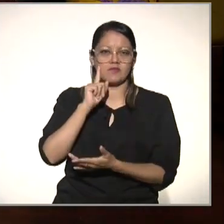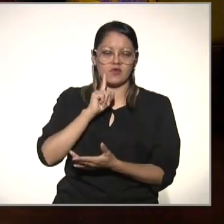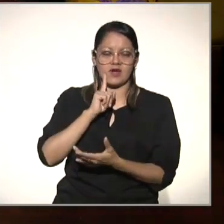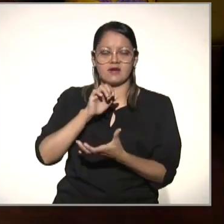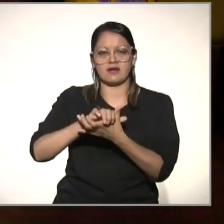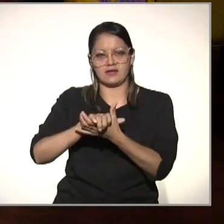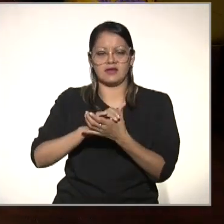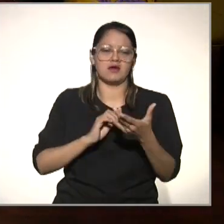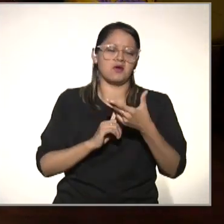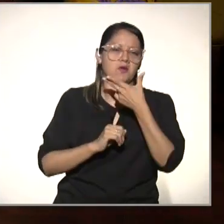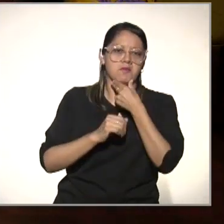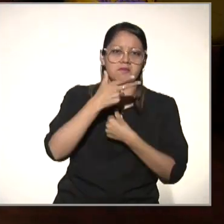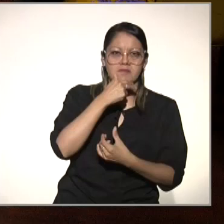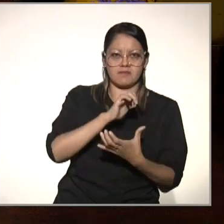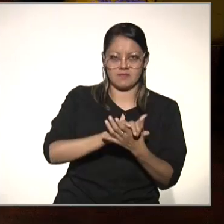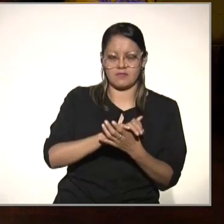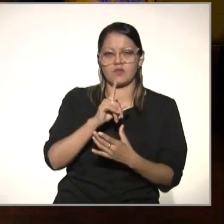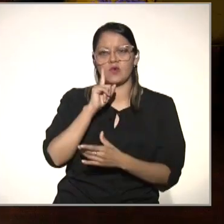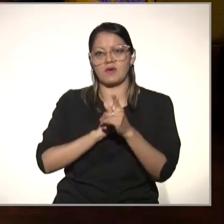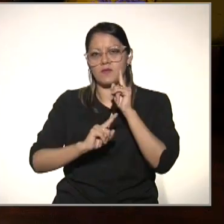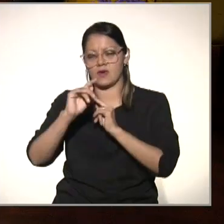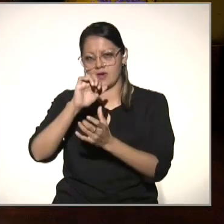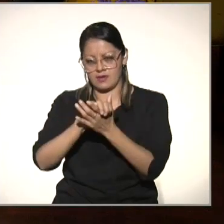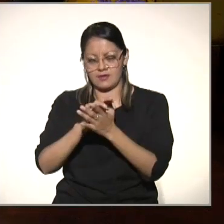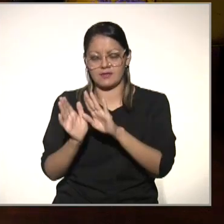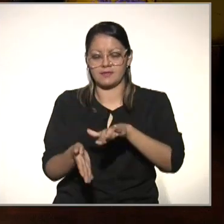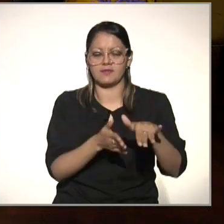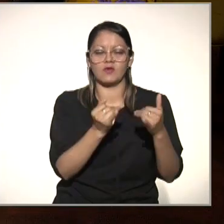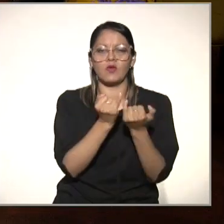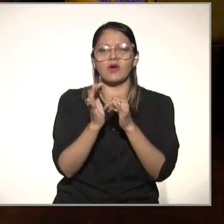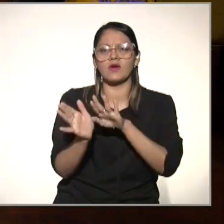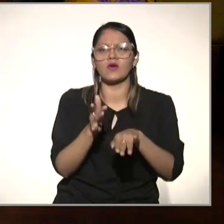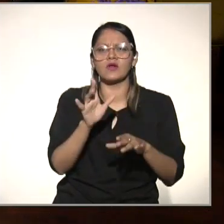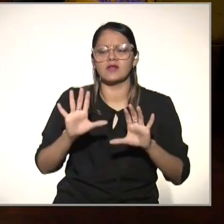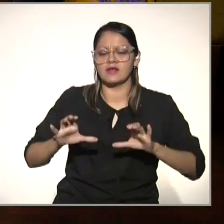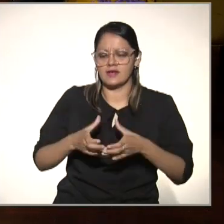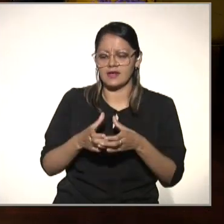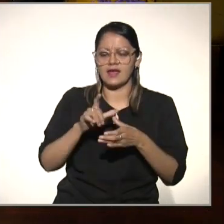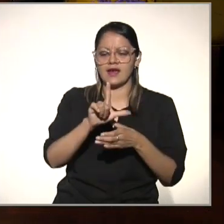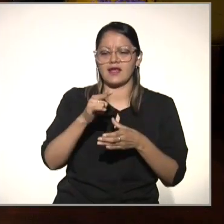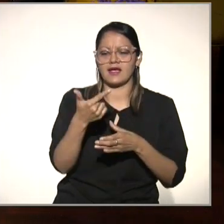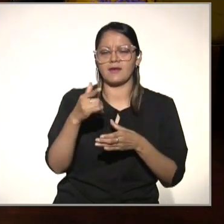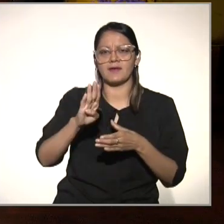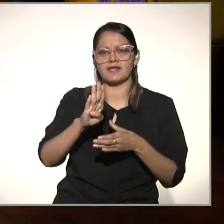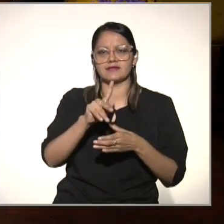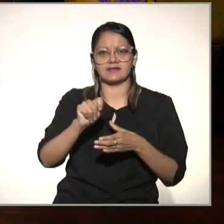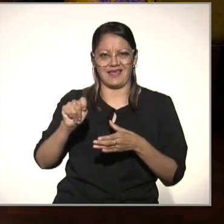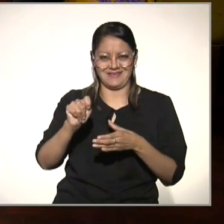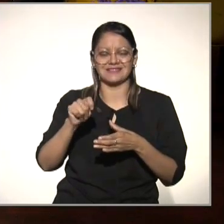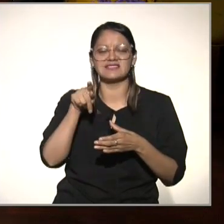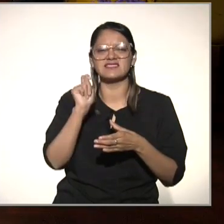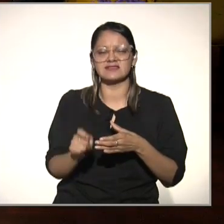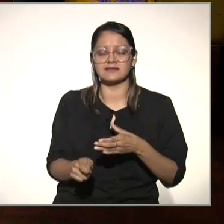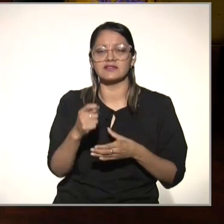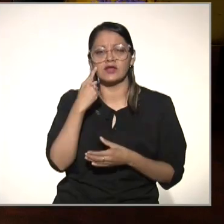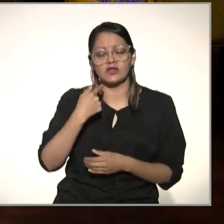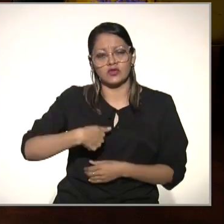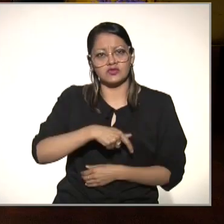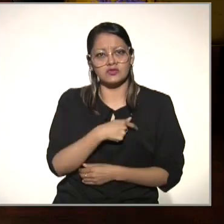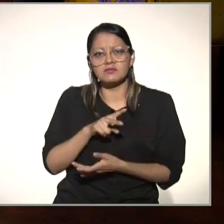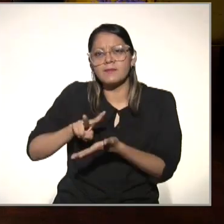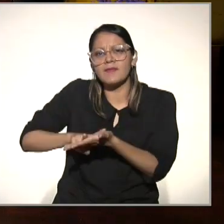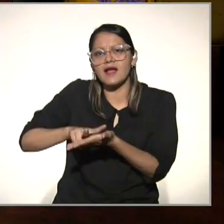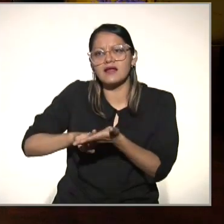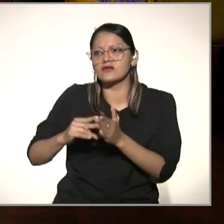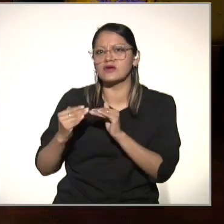El segundo punto es que, como mencionamos, cuando hablamos de la comunidad LGBT es porque estamos diciendo que valemos lo